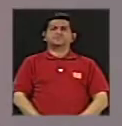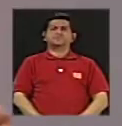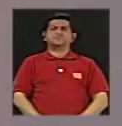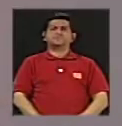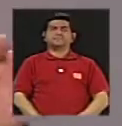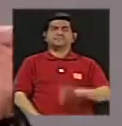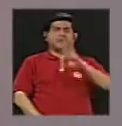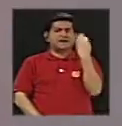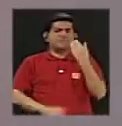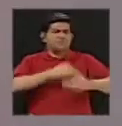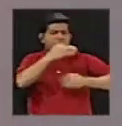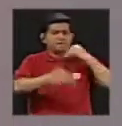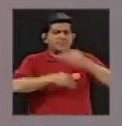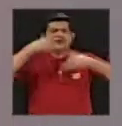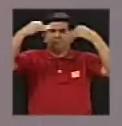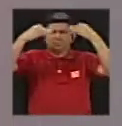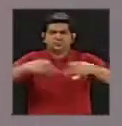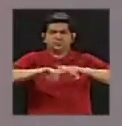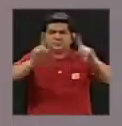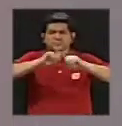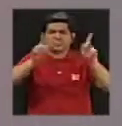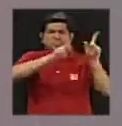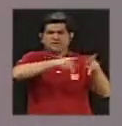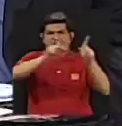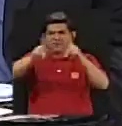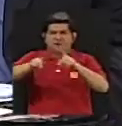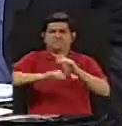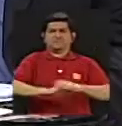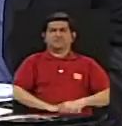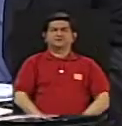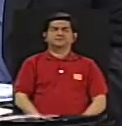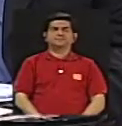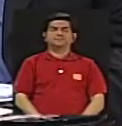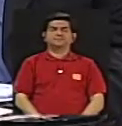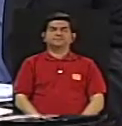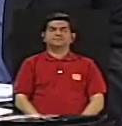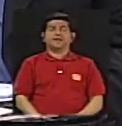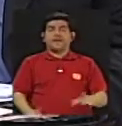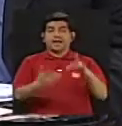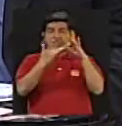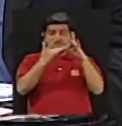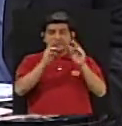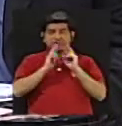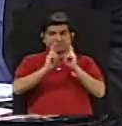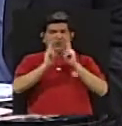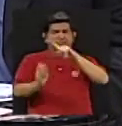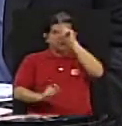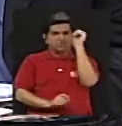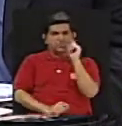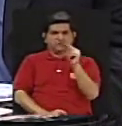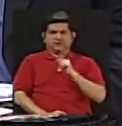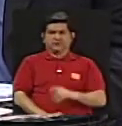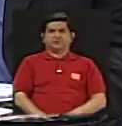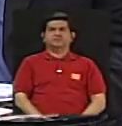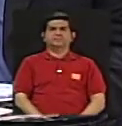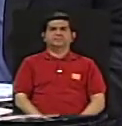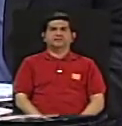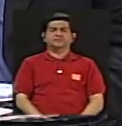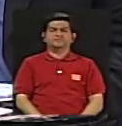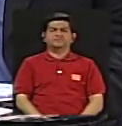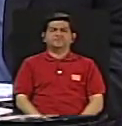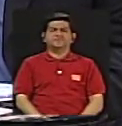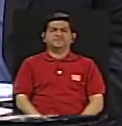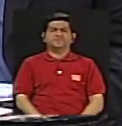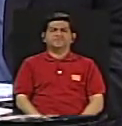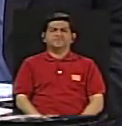cómo fue esa ruta de decisión entre las distintas personas, ¿verdad? Sobre todo para responder a la pregunta de